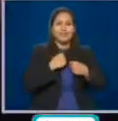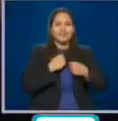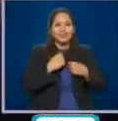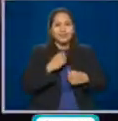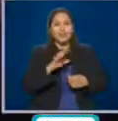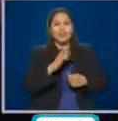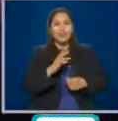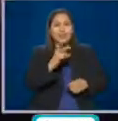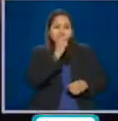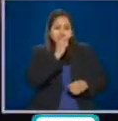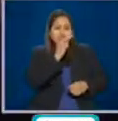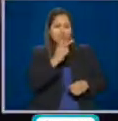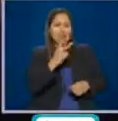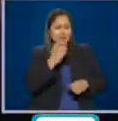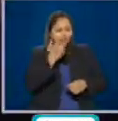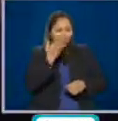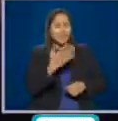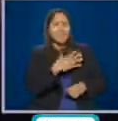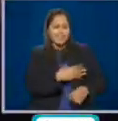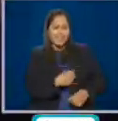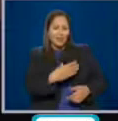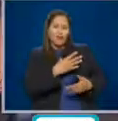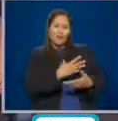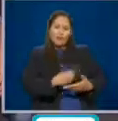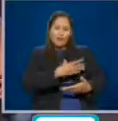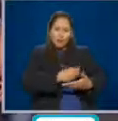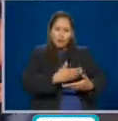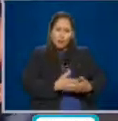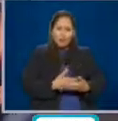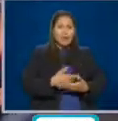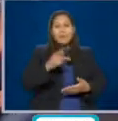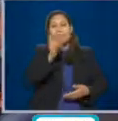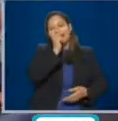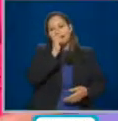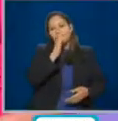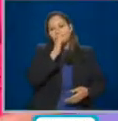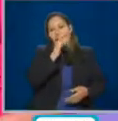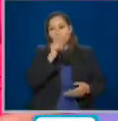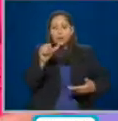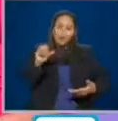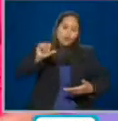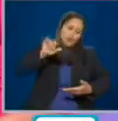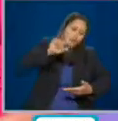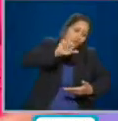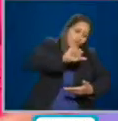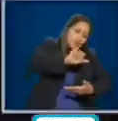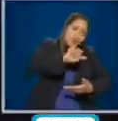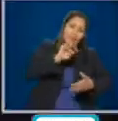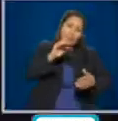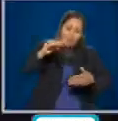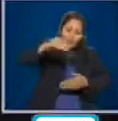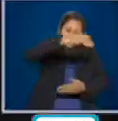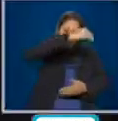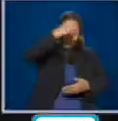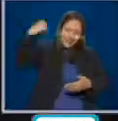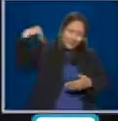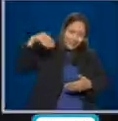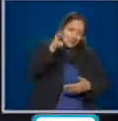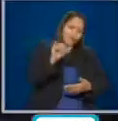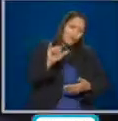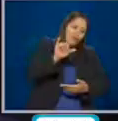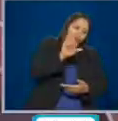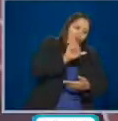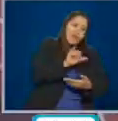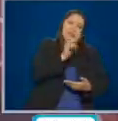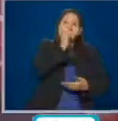darle pecho, le darían pecho. Y como no lo pueden hacer, entonces le ponen la mamila, pero están rebosadas, entonces lo tienen súper asumido y está